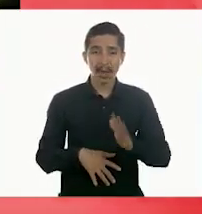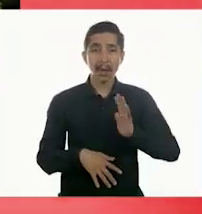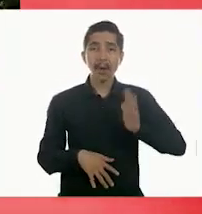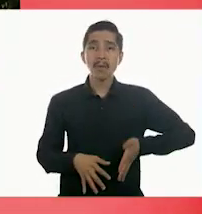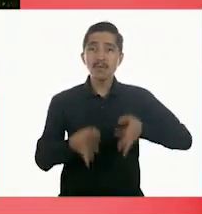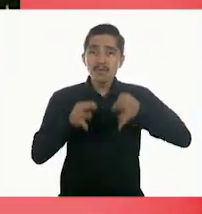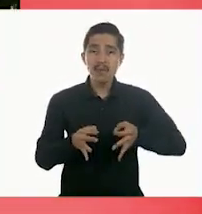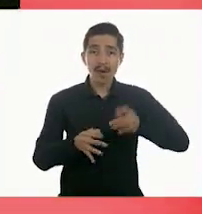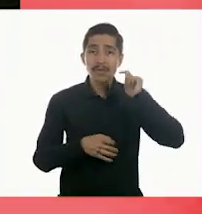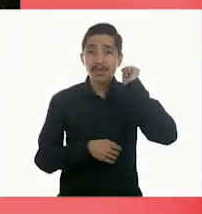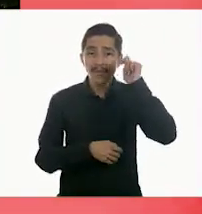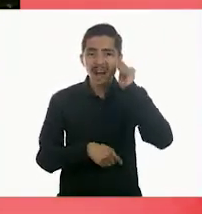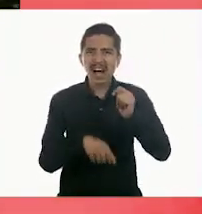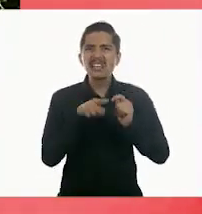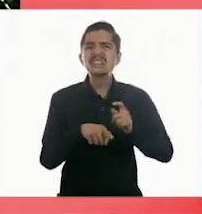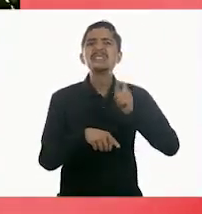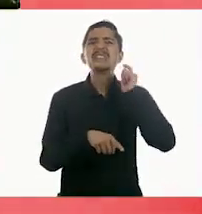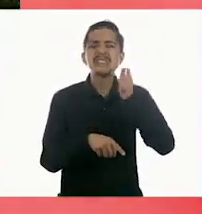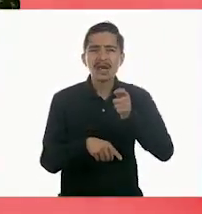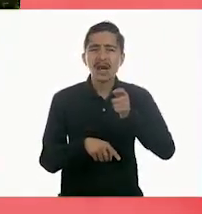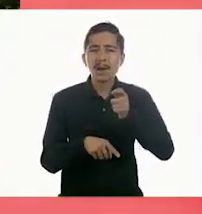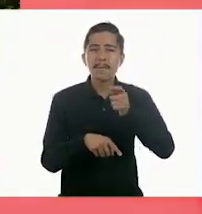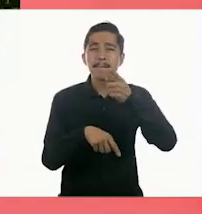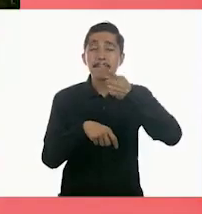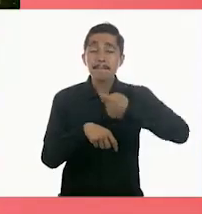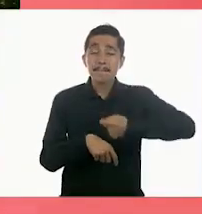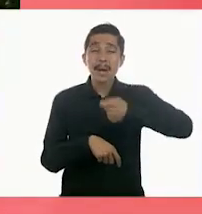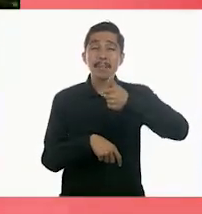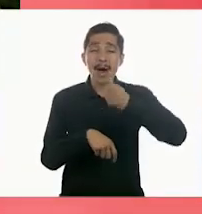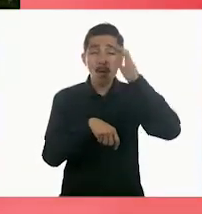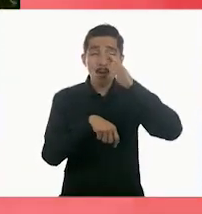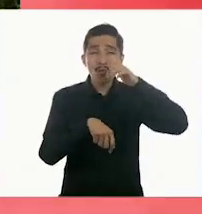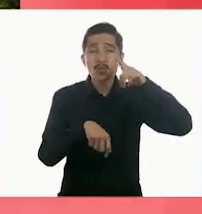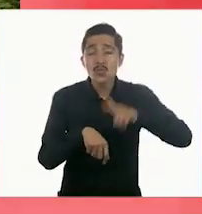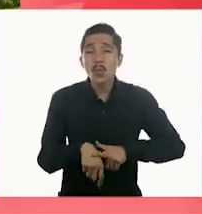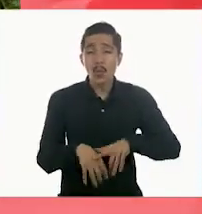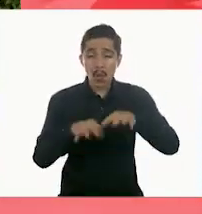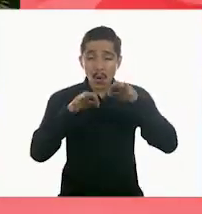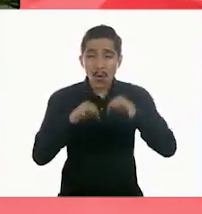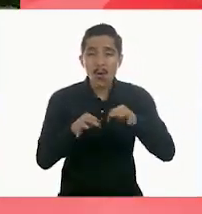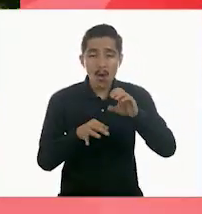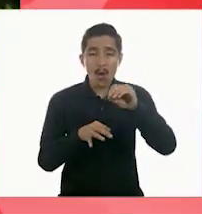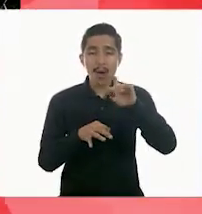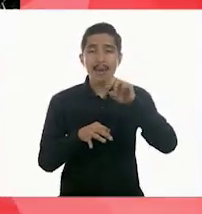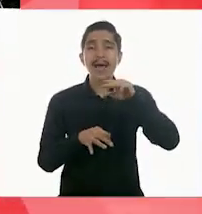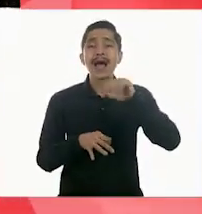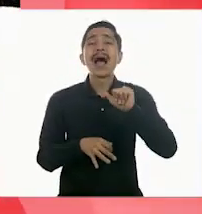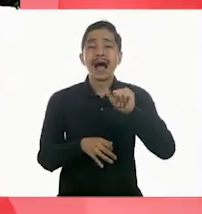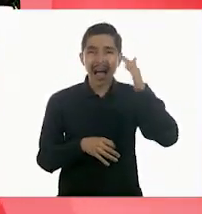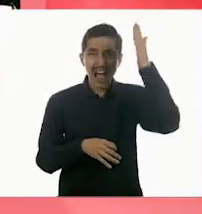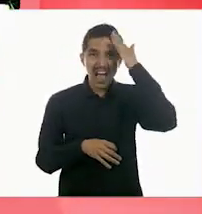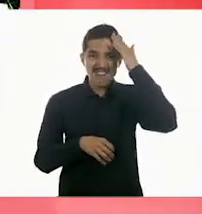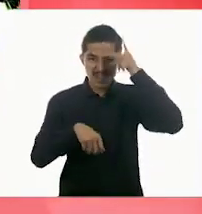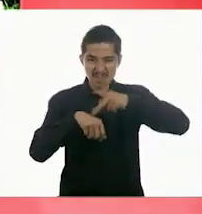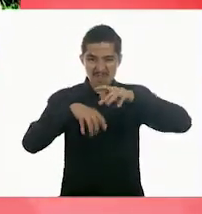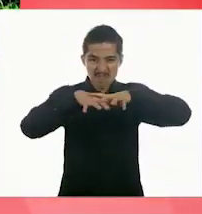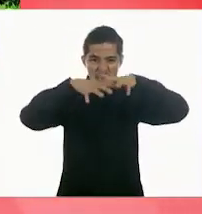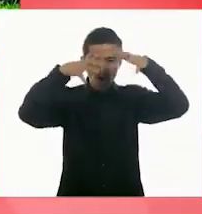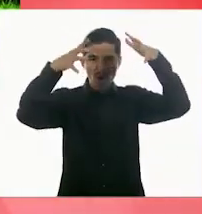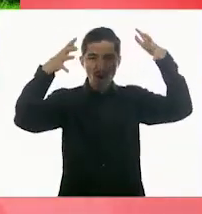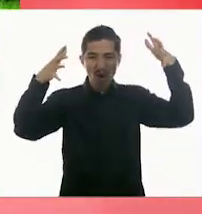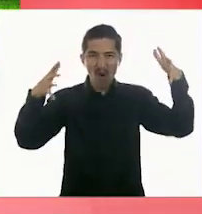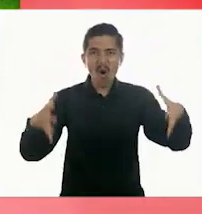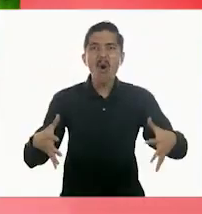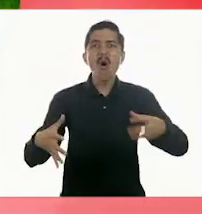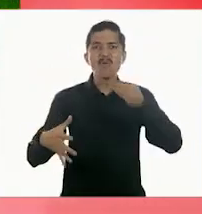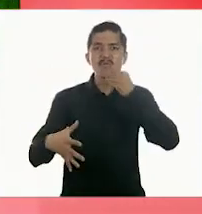Orgullo de Tabasco es ser cuna de la primera cultura mesoamericana, la olmeca, cuyas cabezas colosales